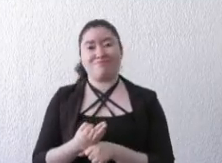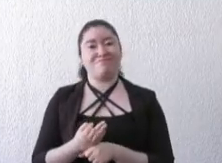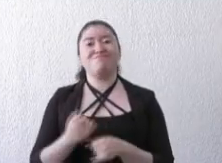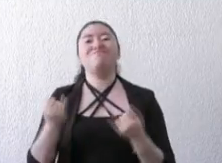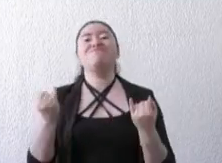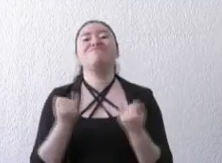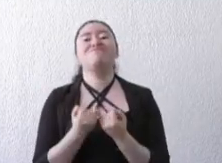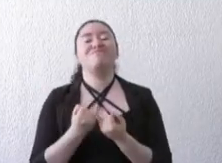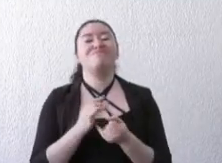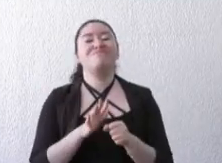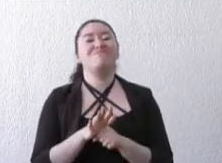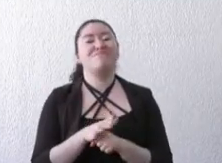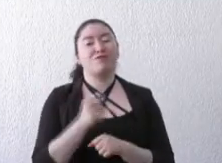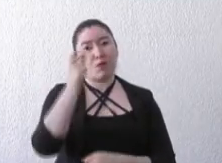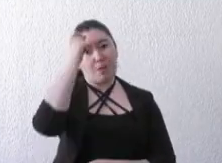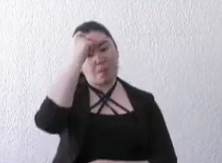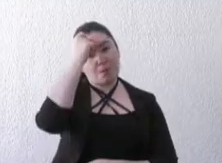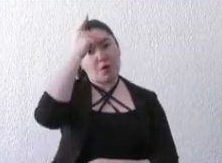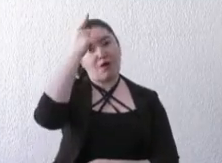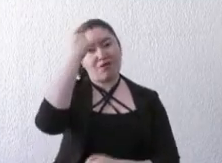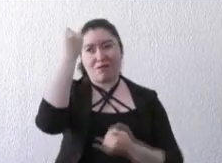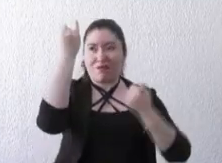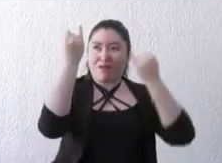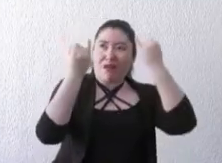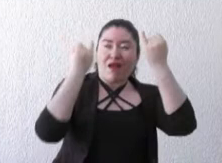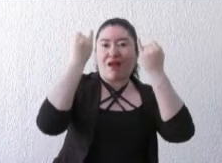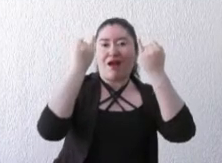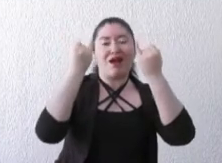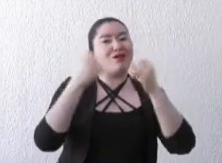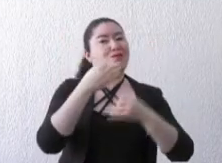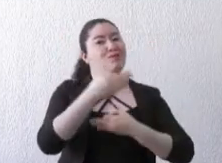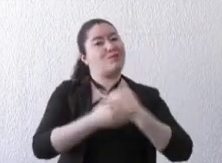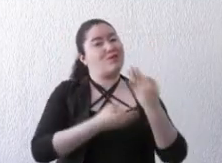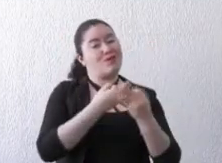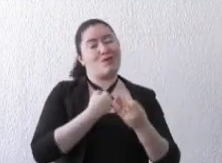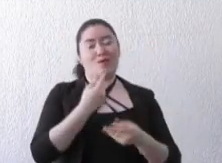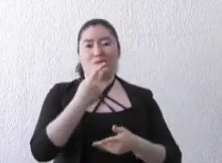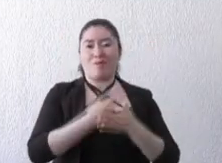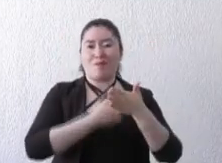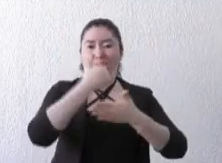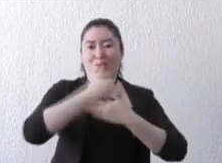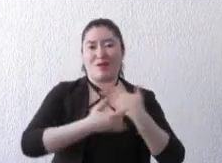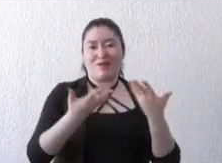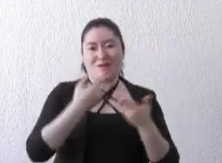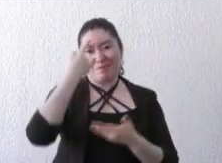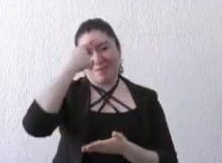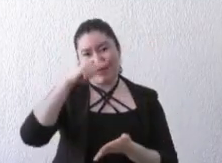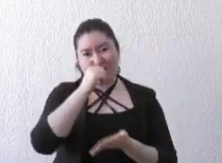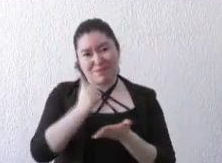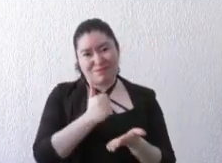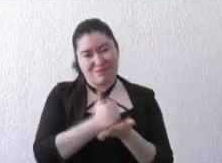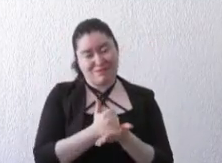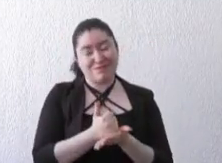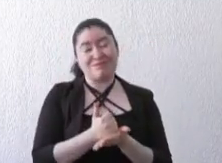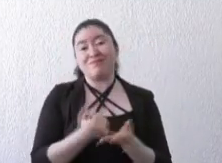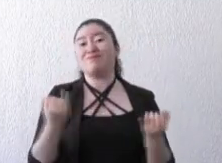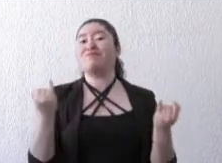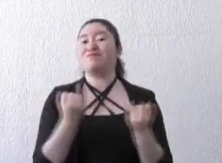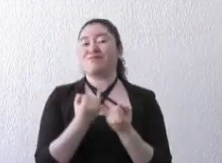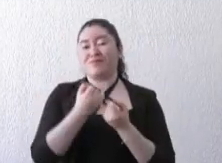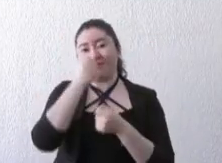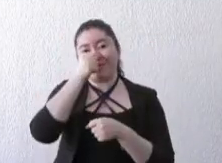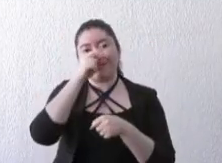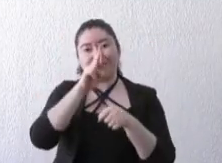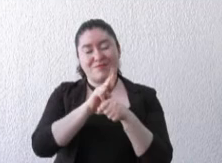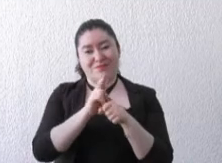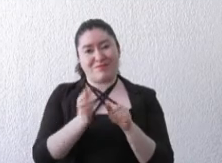esta creatividad y esta entrega con la que hace todos los proyectos para la ciudad. Y por supuesto a todo el equipo de Secretaría de Obras, que